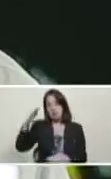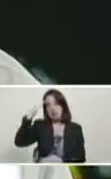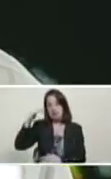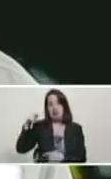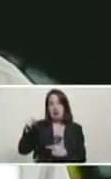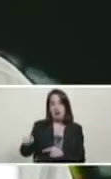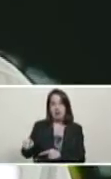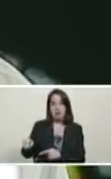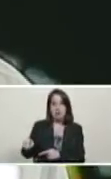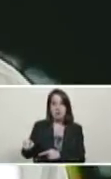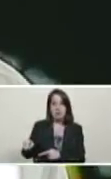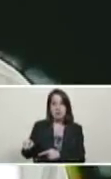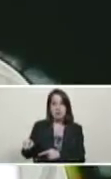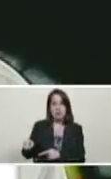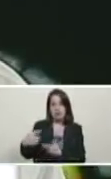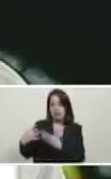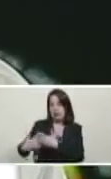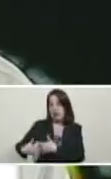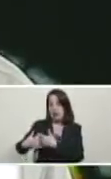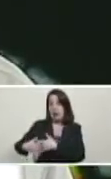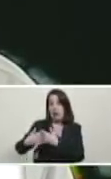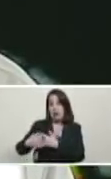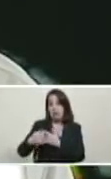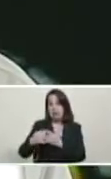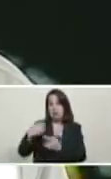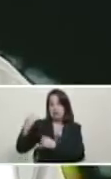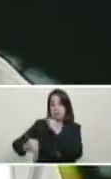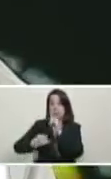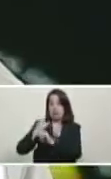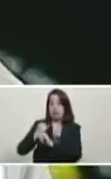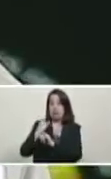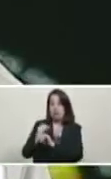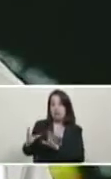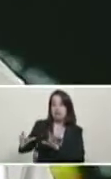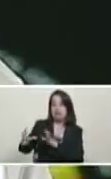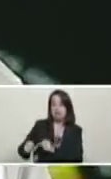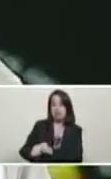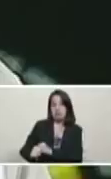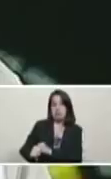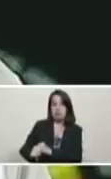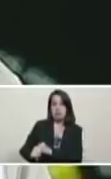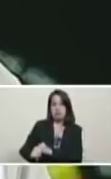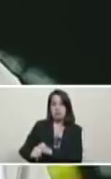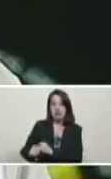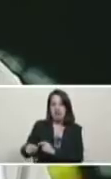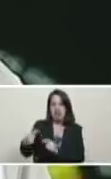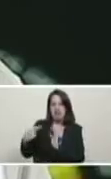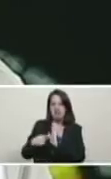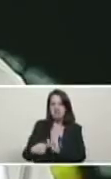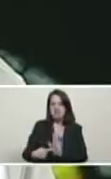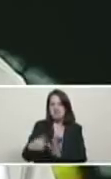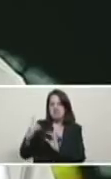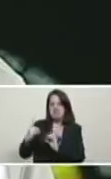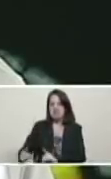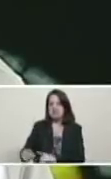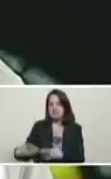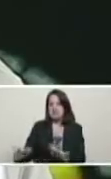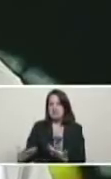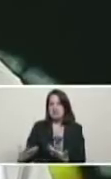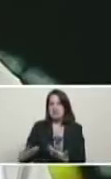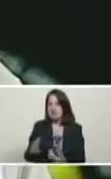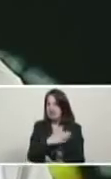y de las corporaciones transnacionales que abrigan está determinado a